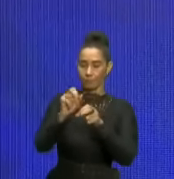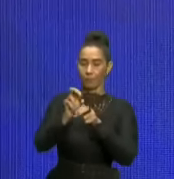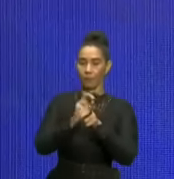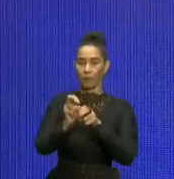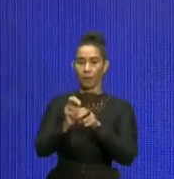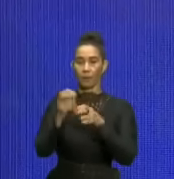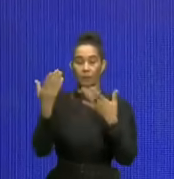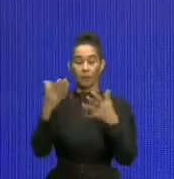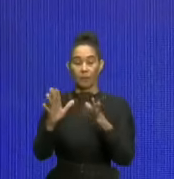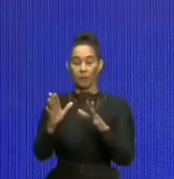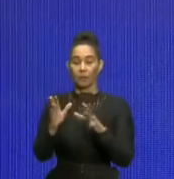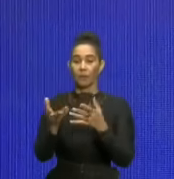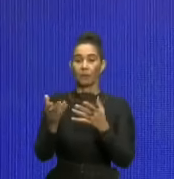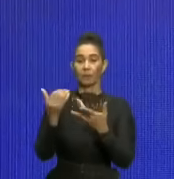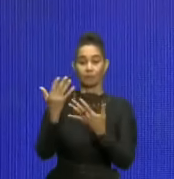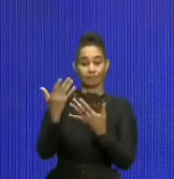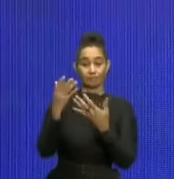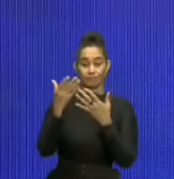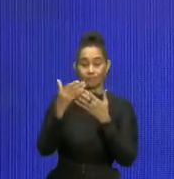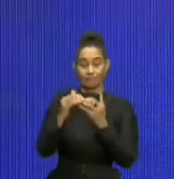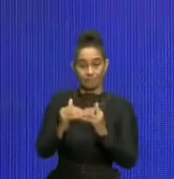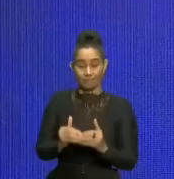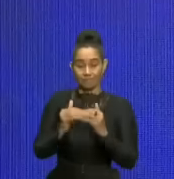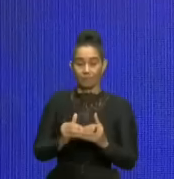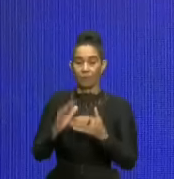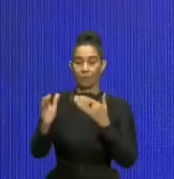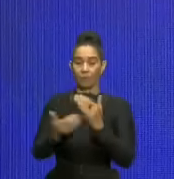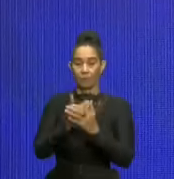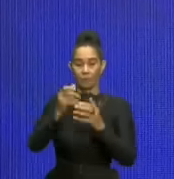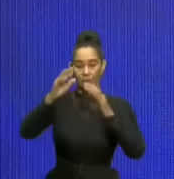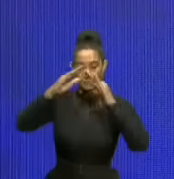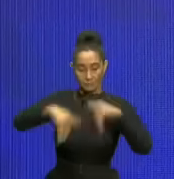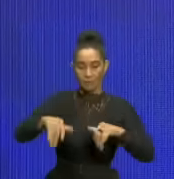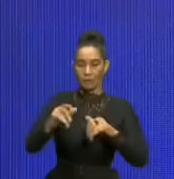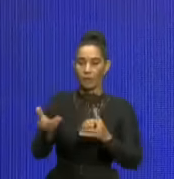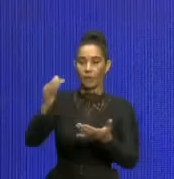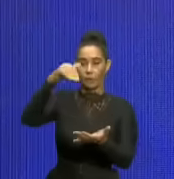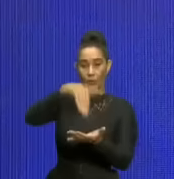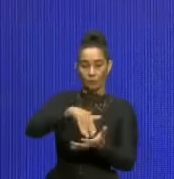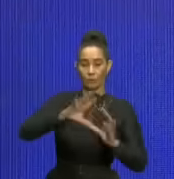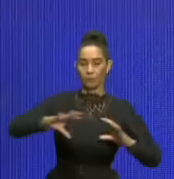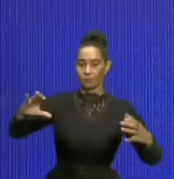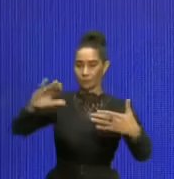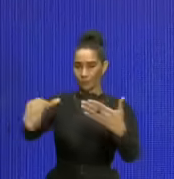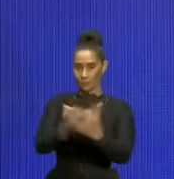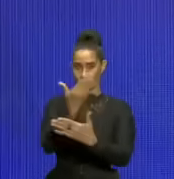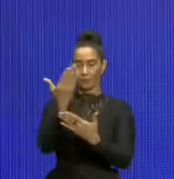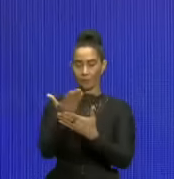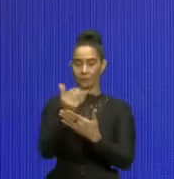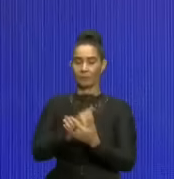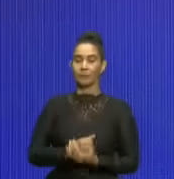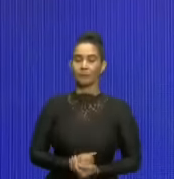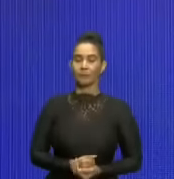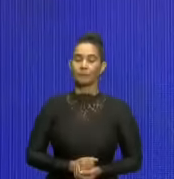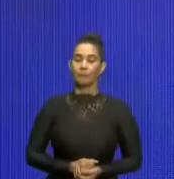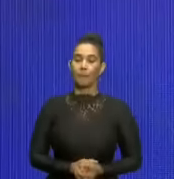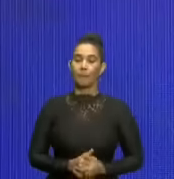pero ya no resiste más arreglo. Es un nuevo estadio que realmente se necesita en ese